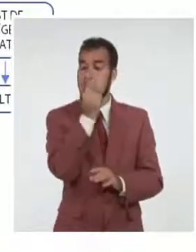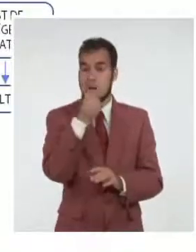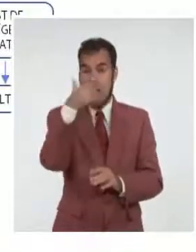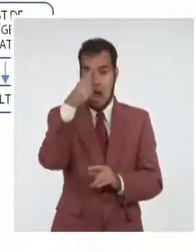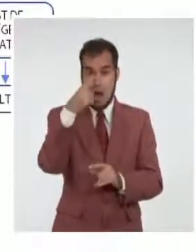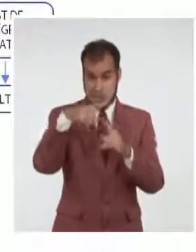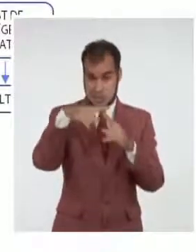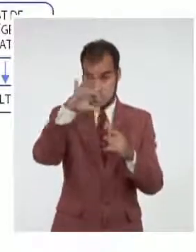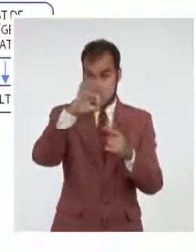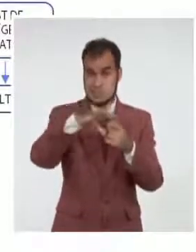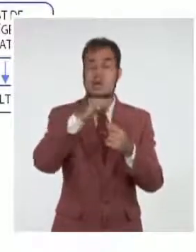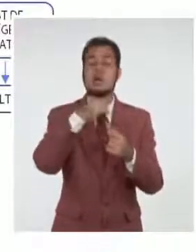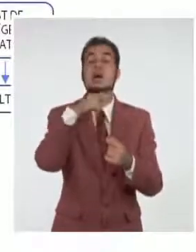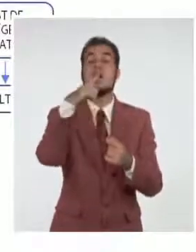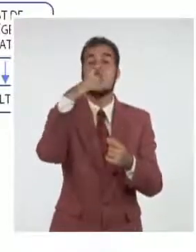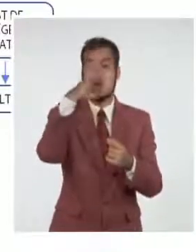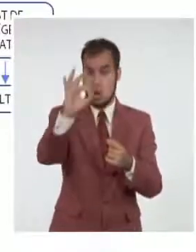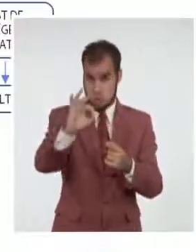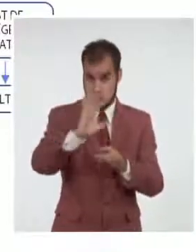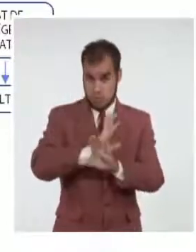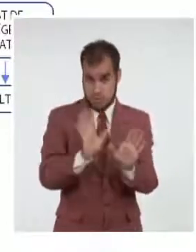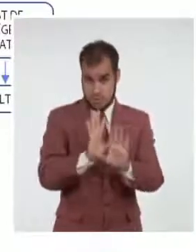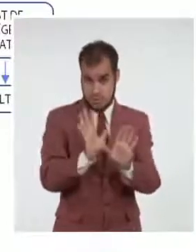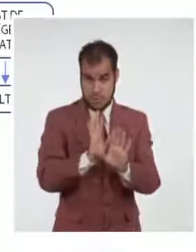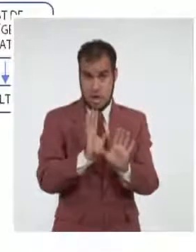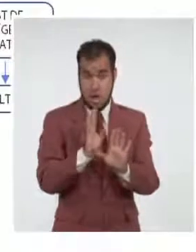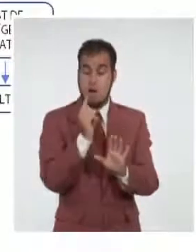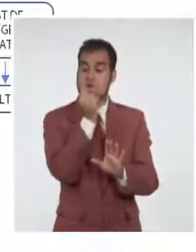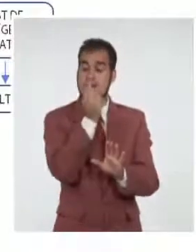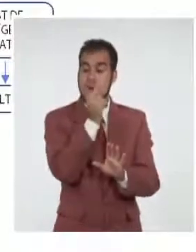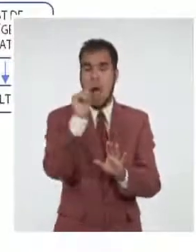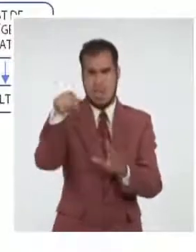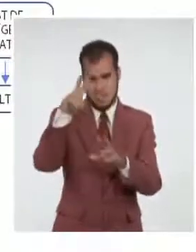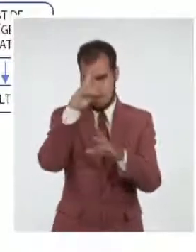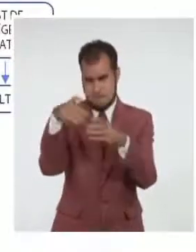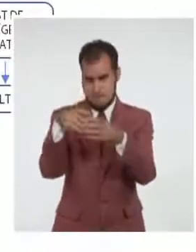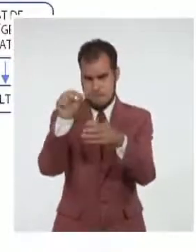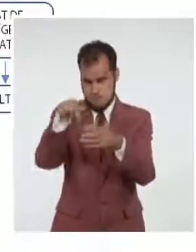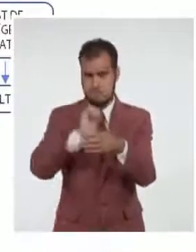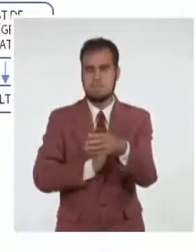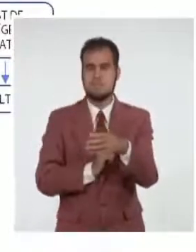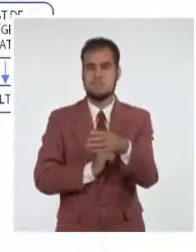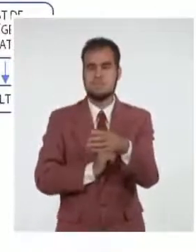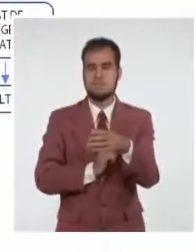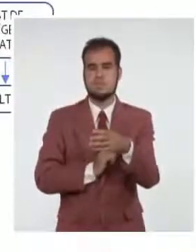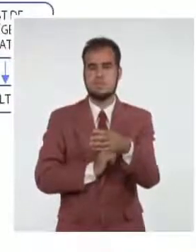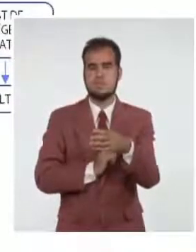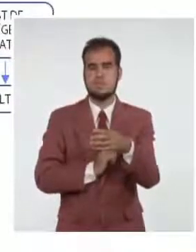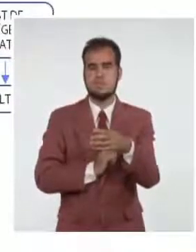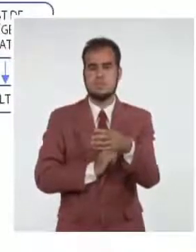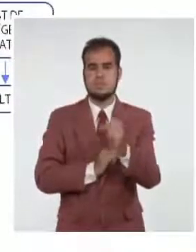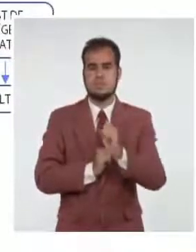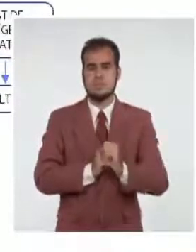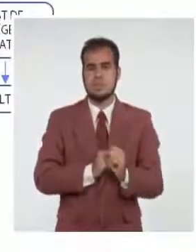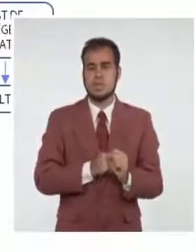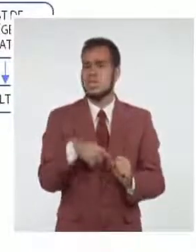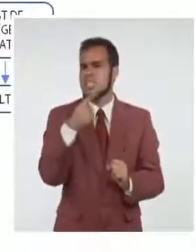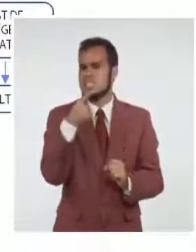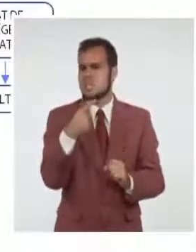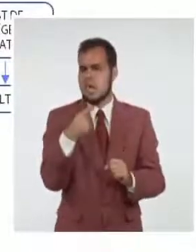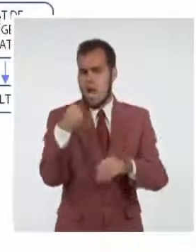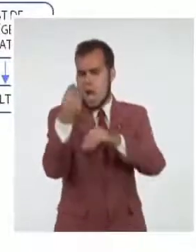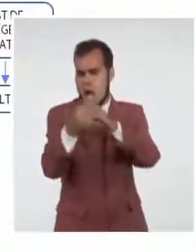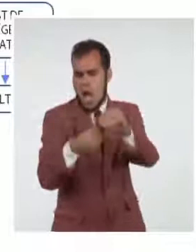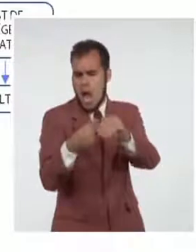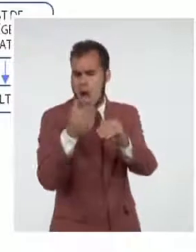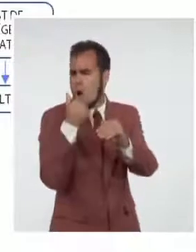bueno, que está a nivel de esas consultas, si usted, aquí el núcleo fundamental del cambio es que